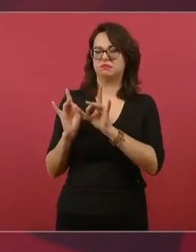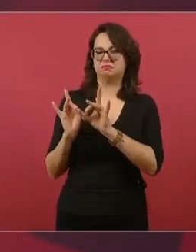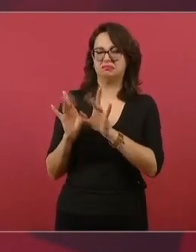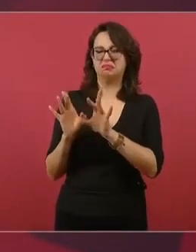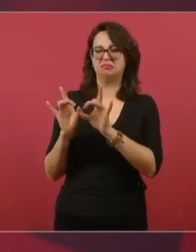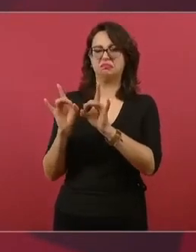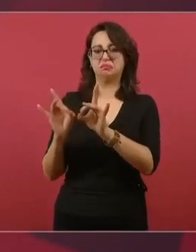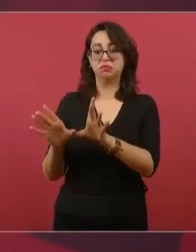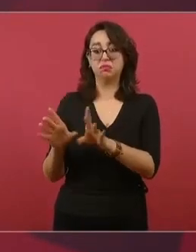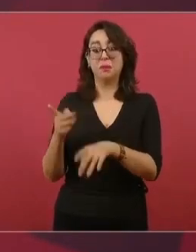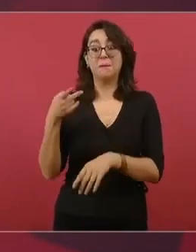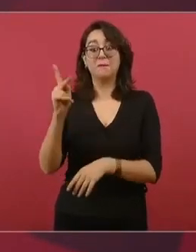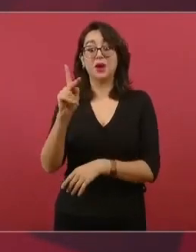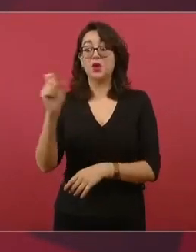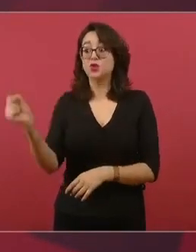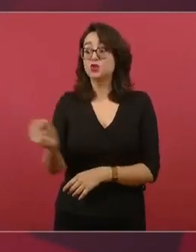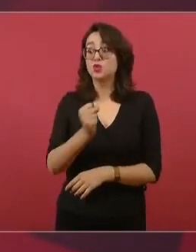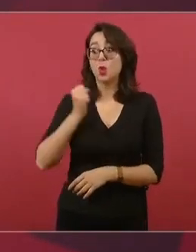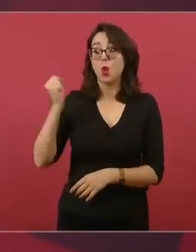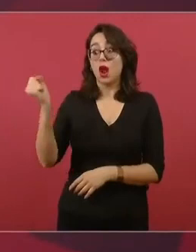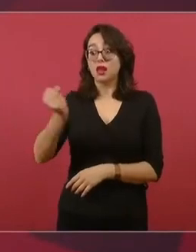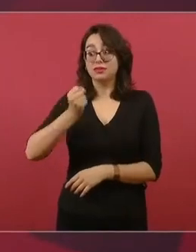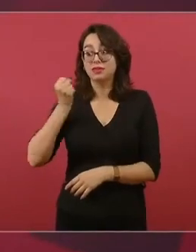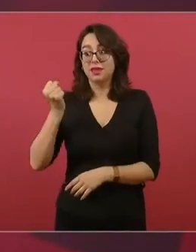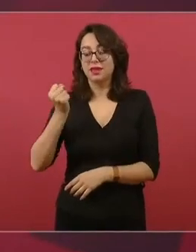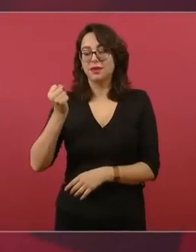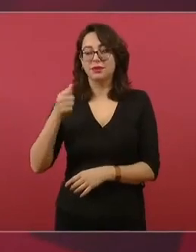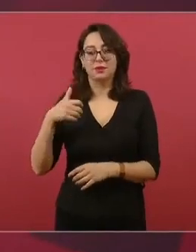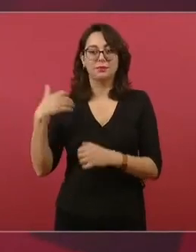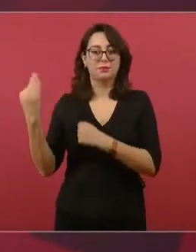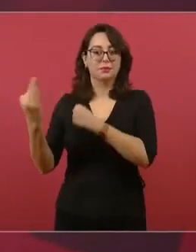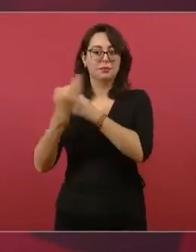Y yo creo que la lección principal